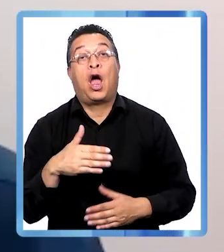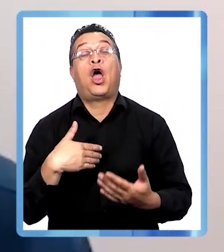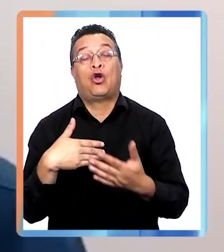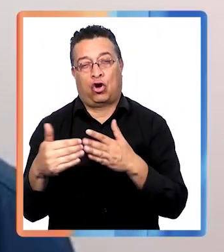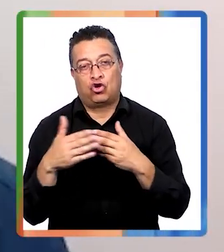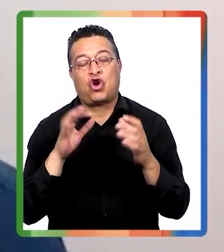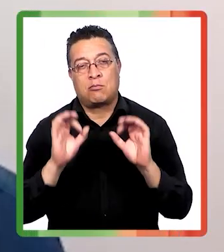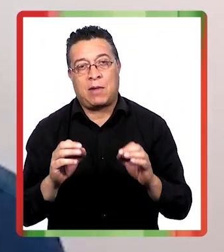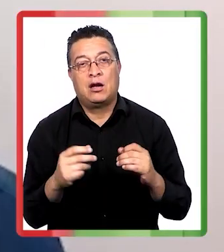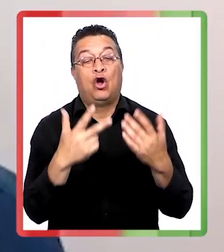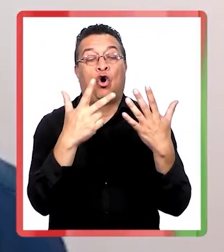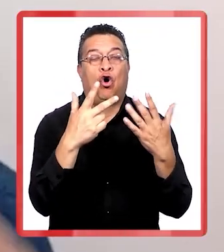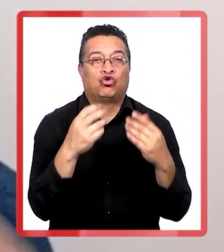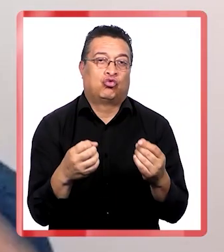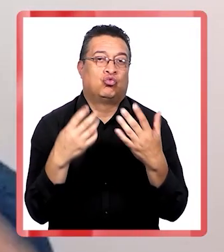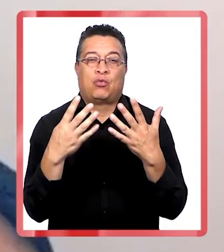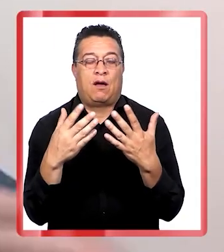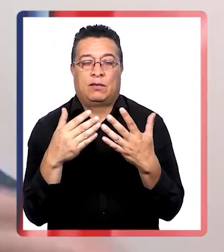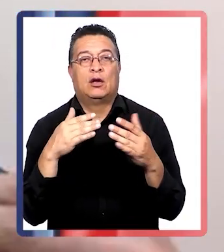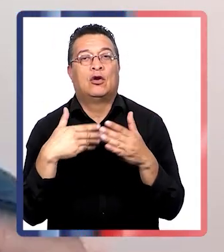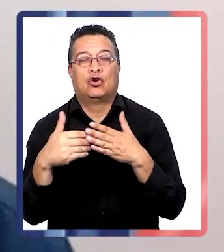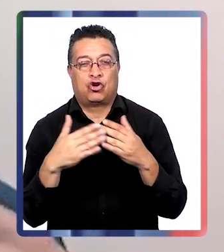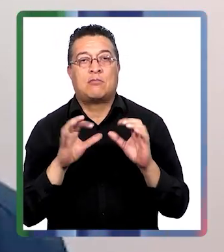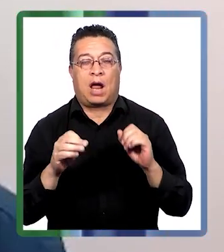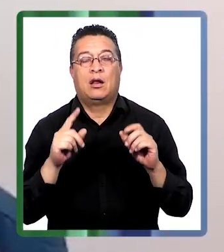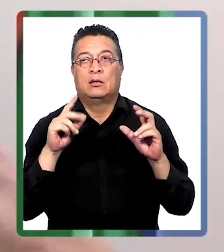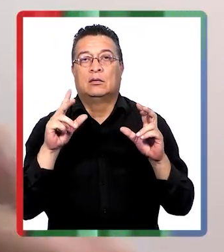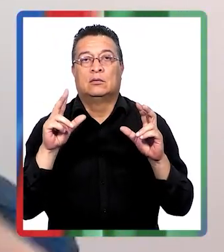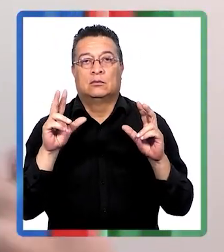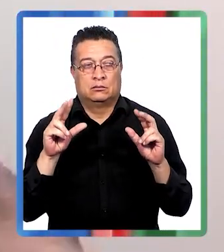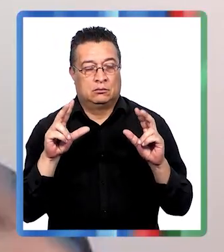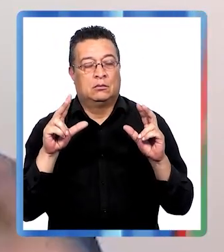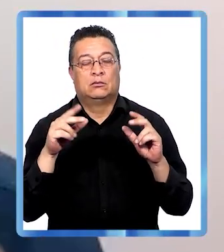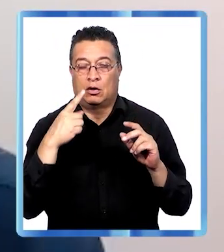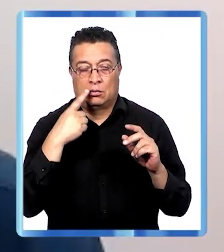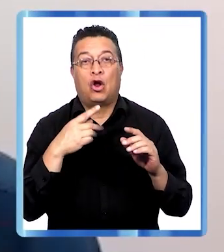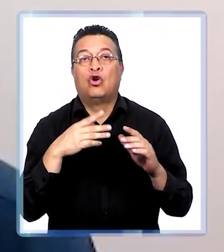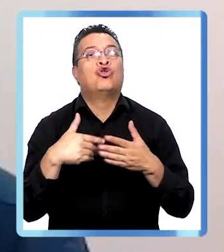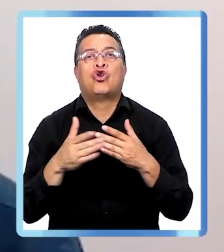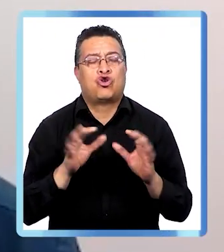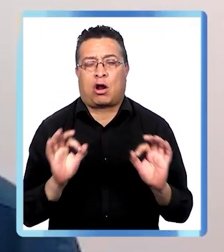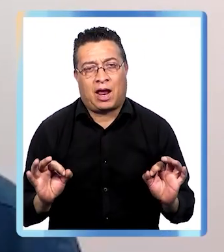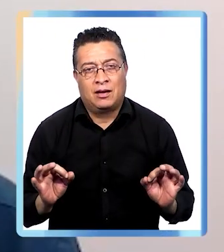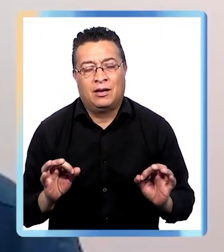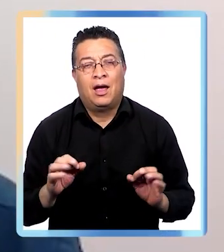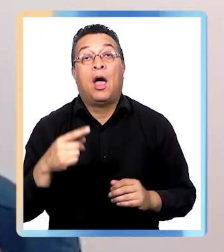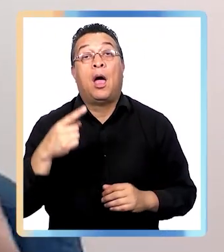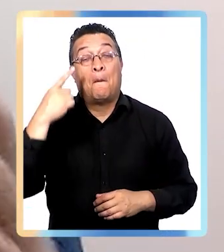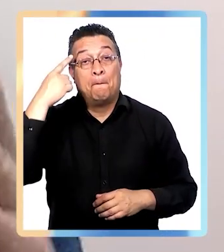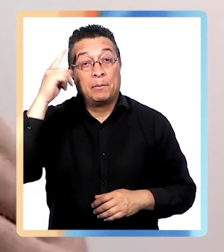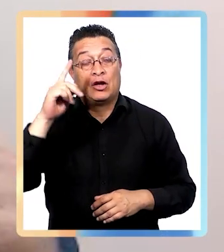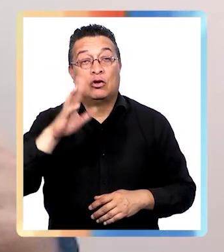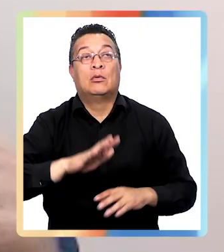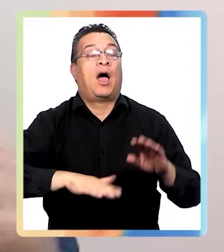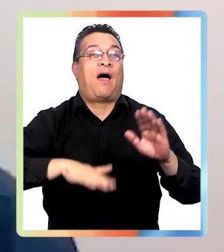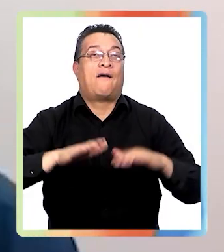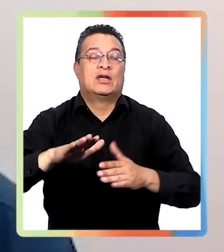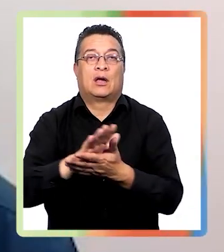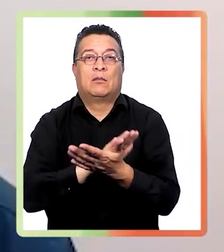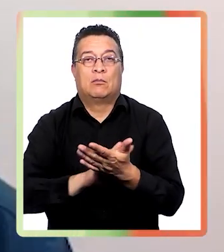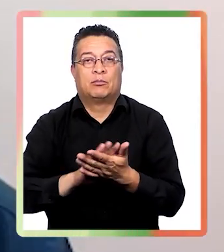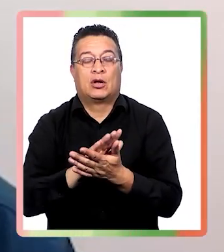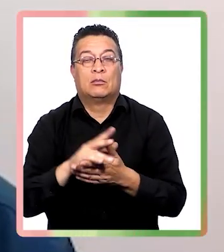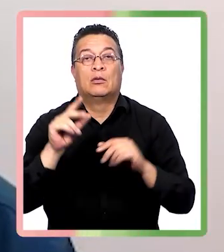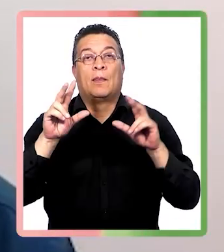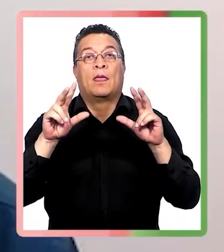Es normal ya después de las 8, 9, tener algo de sueño natural, pero la percepción de somnolencia y, por